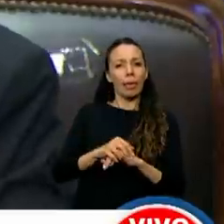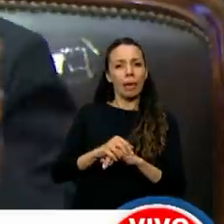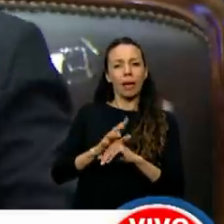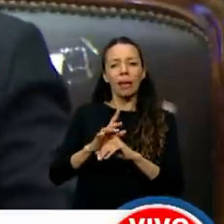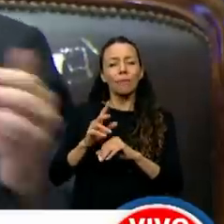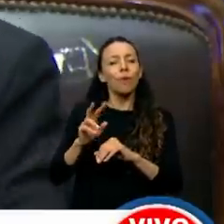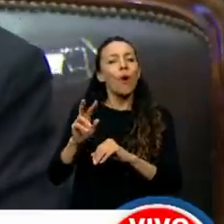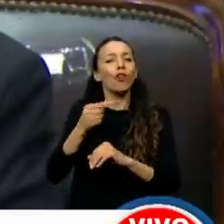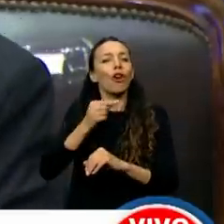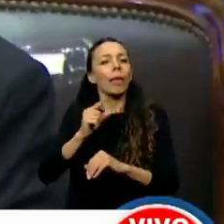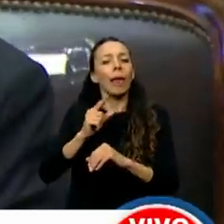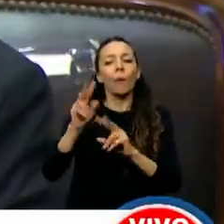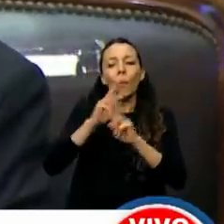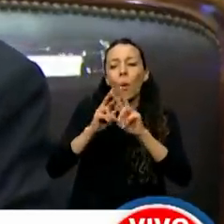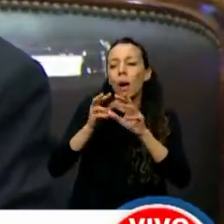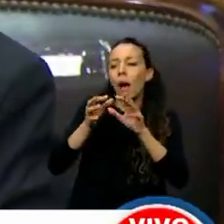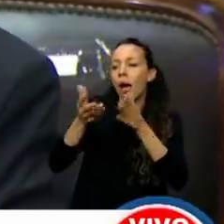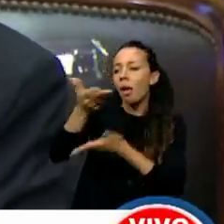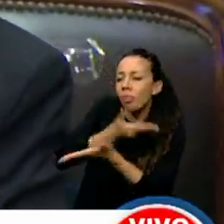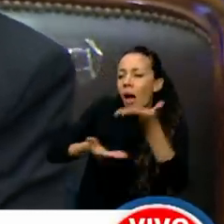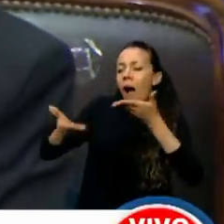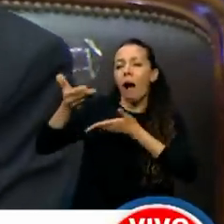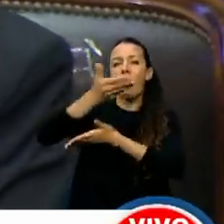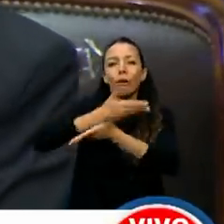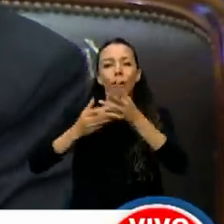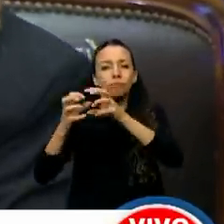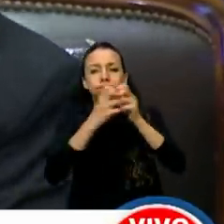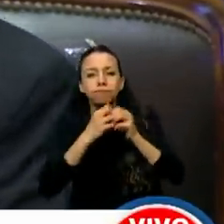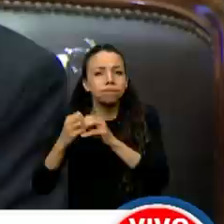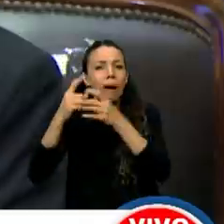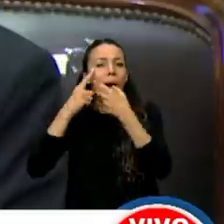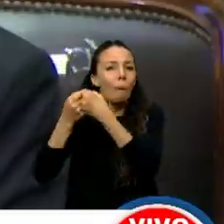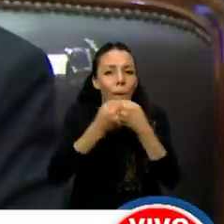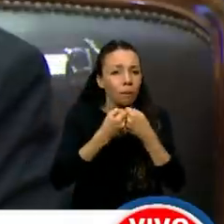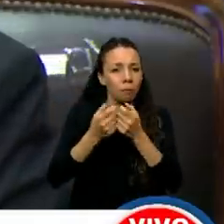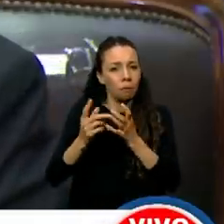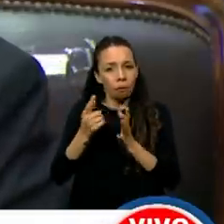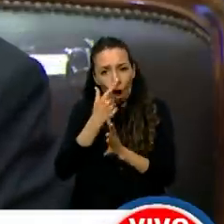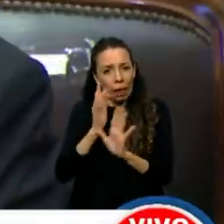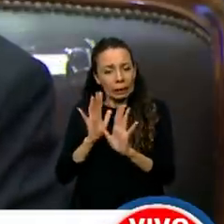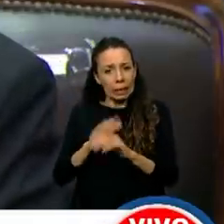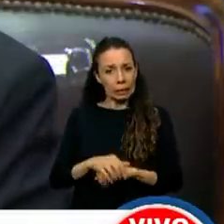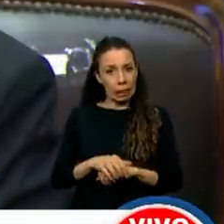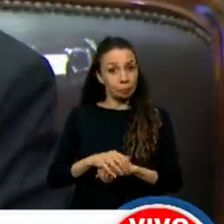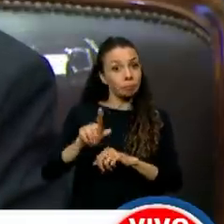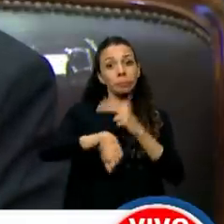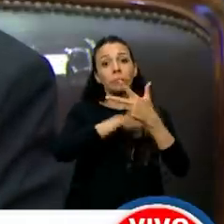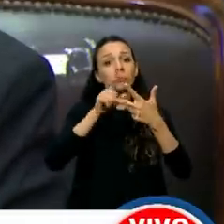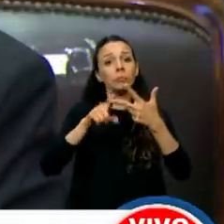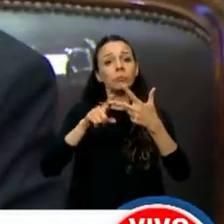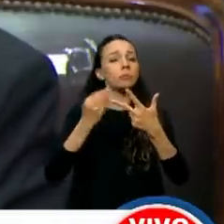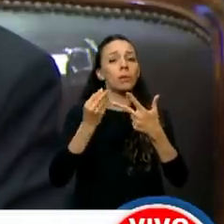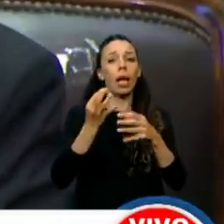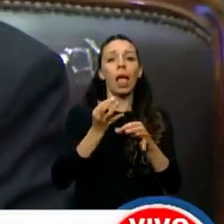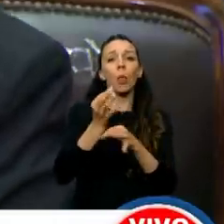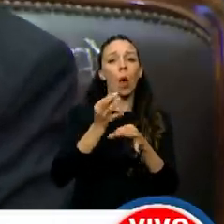diálogos que lo que presentó la diputada carrizo en su proyecto y la tercera cuestión es la educación señor presidente